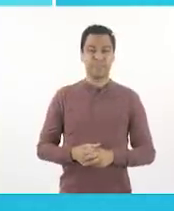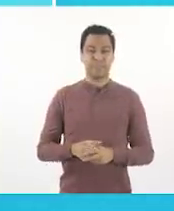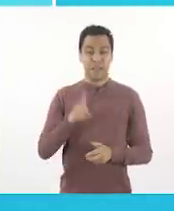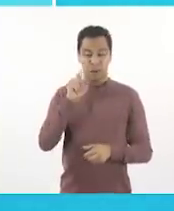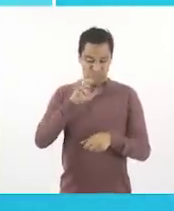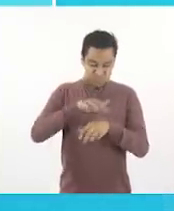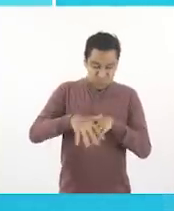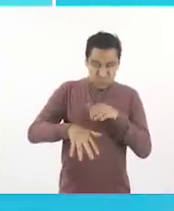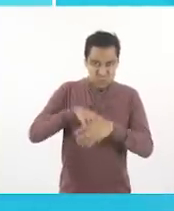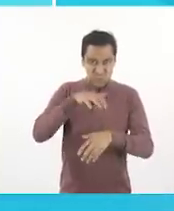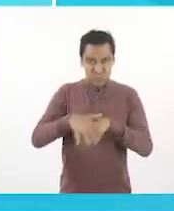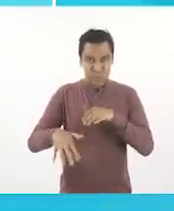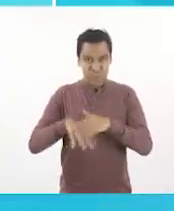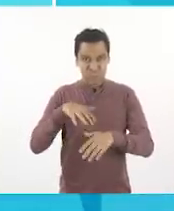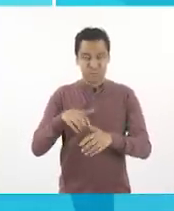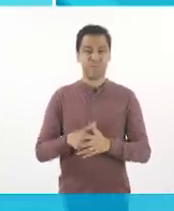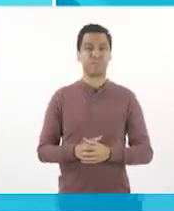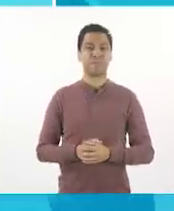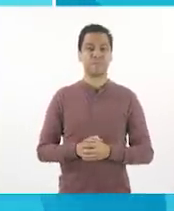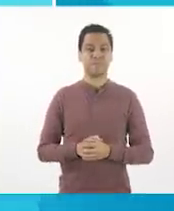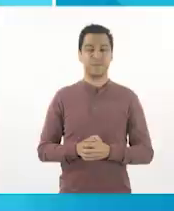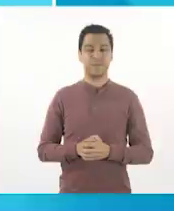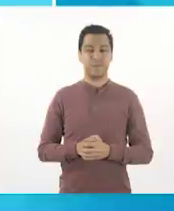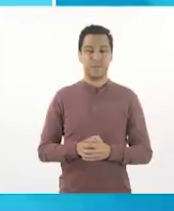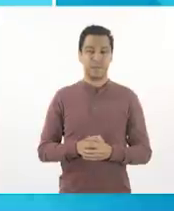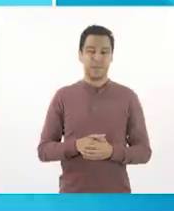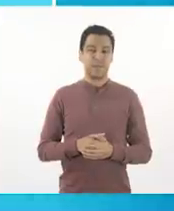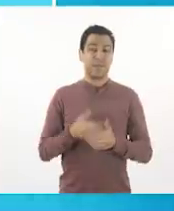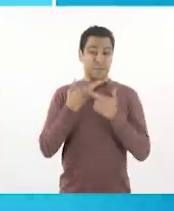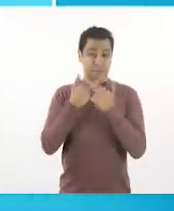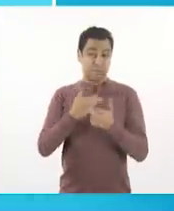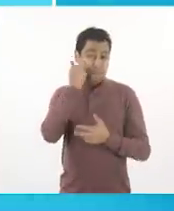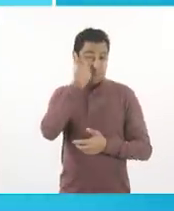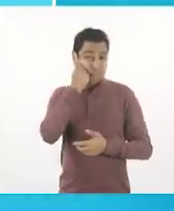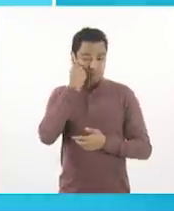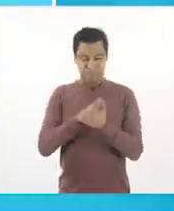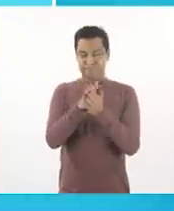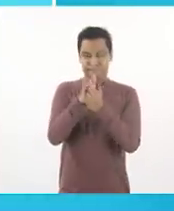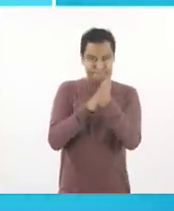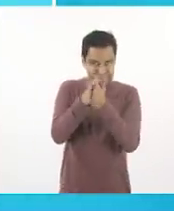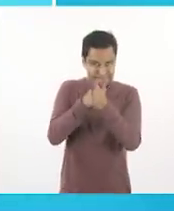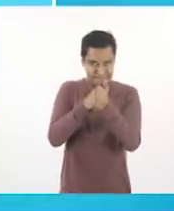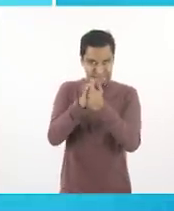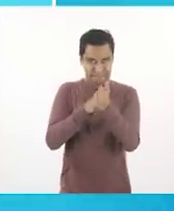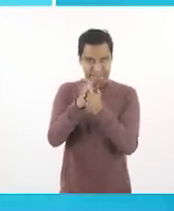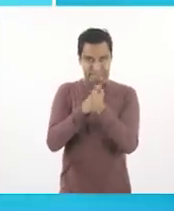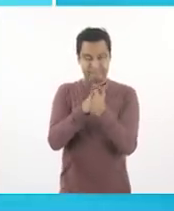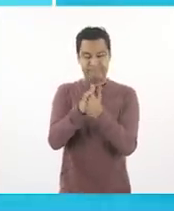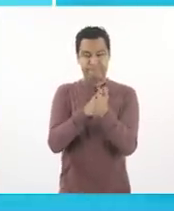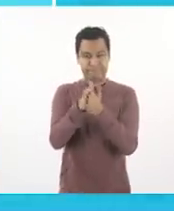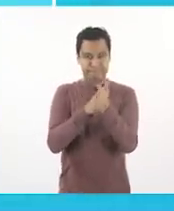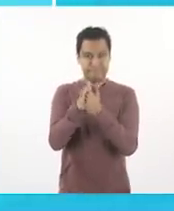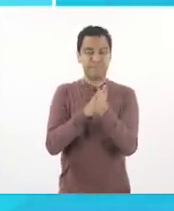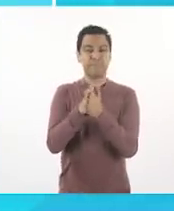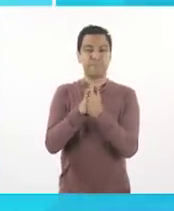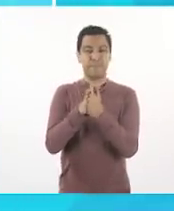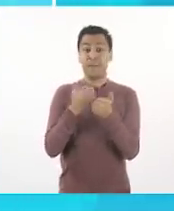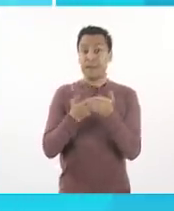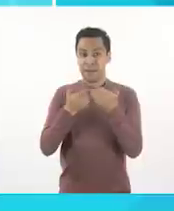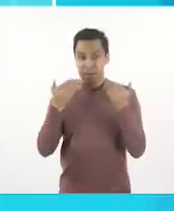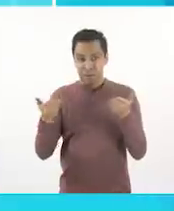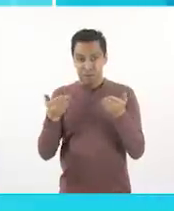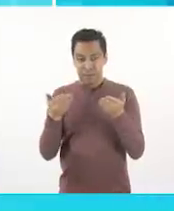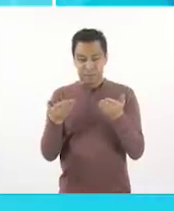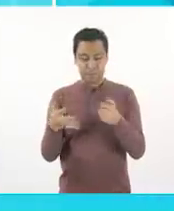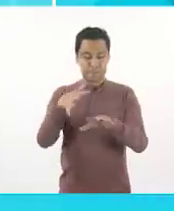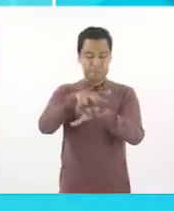Moja tus manos. Usa suficiente jabón. Frota tus palmas una con la otra. Ahora,